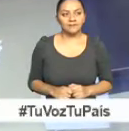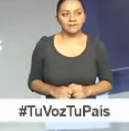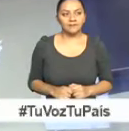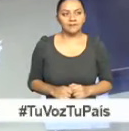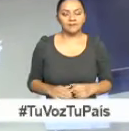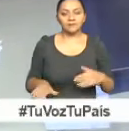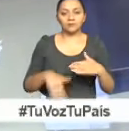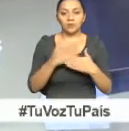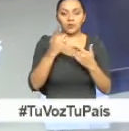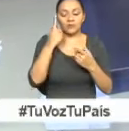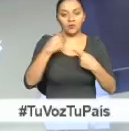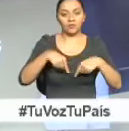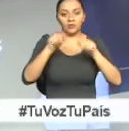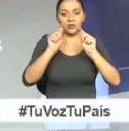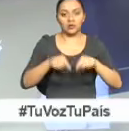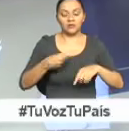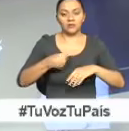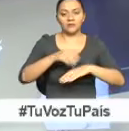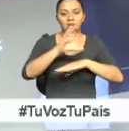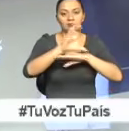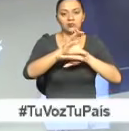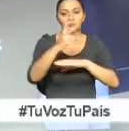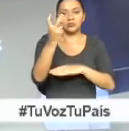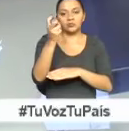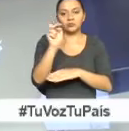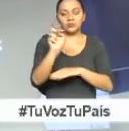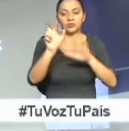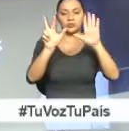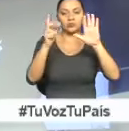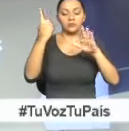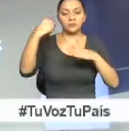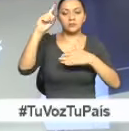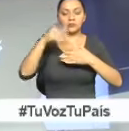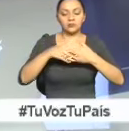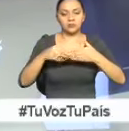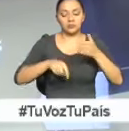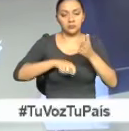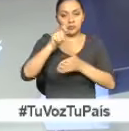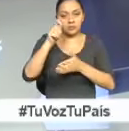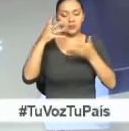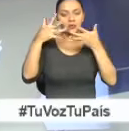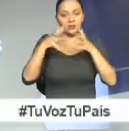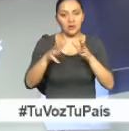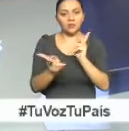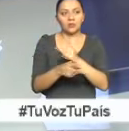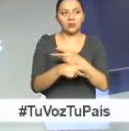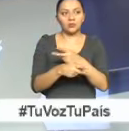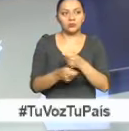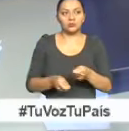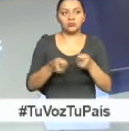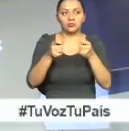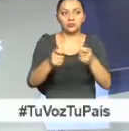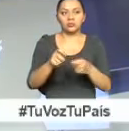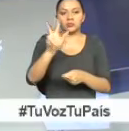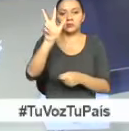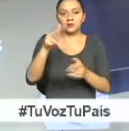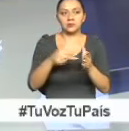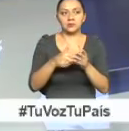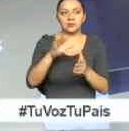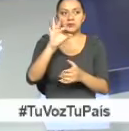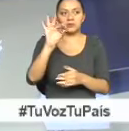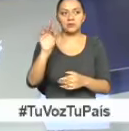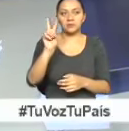Nuevos contratos de inversión por 12.8 millones de dólares aprobados en el Consejo de Producción generarán